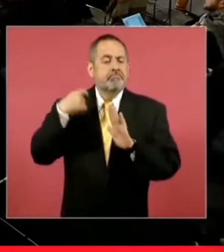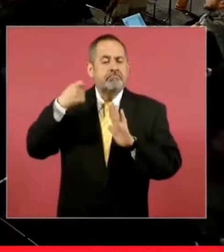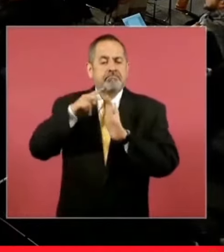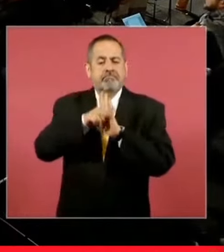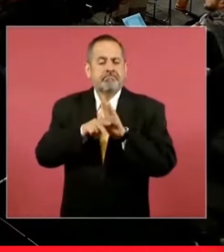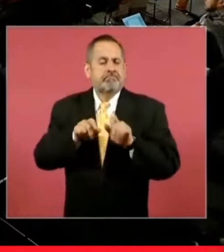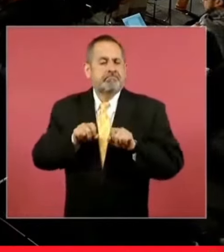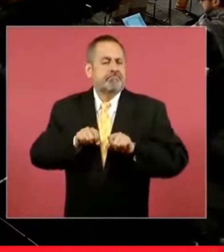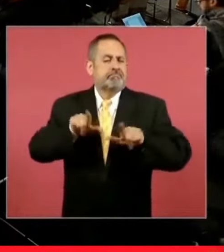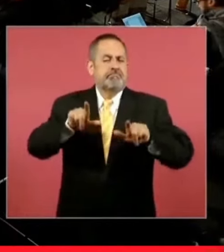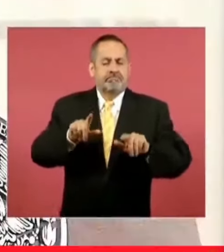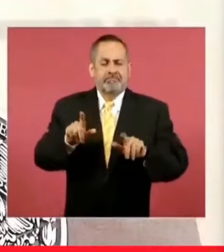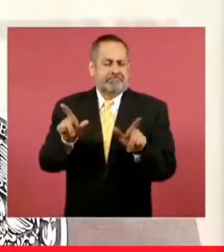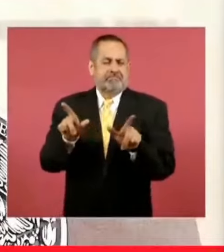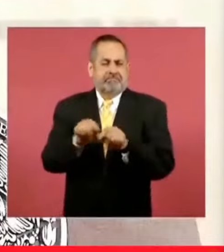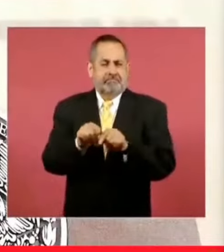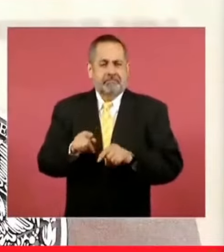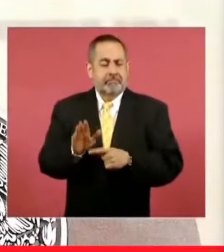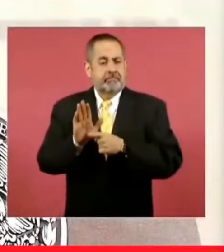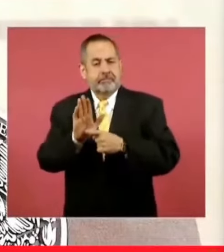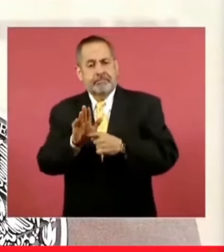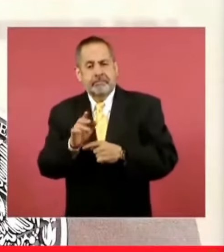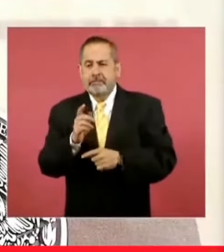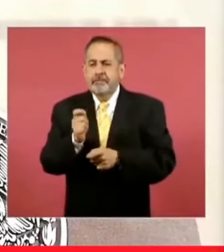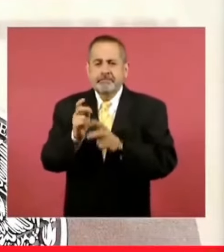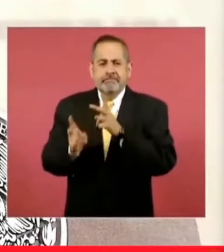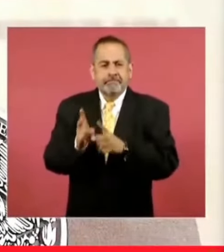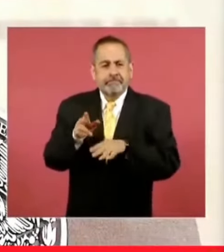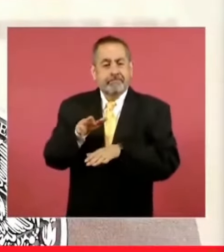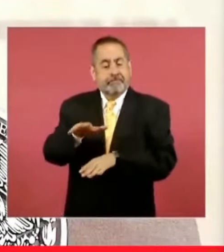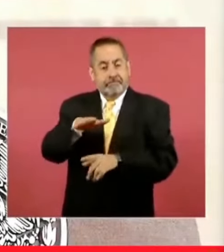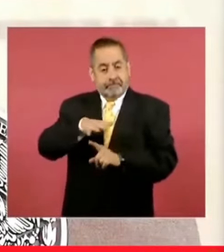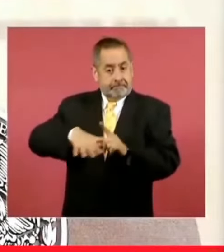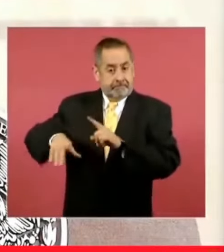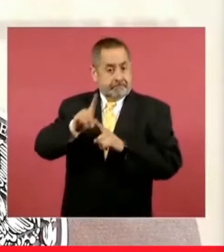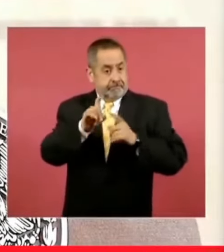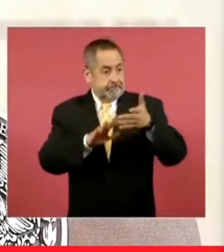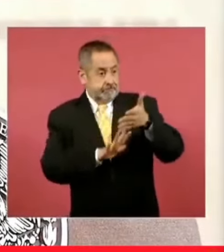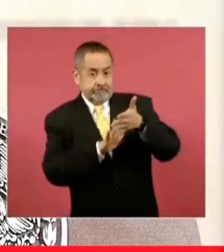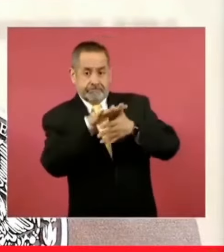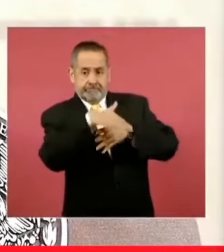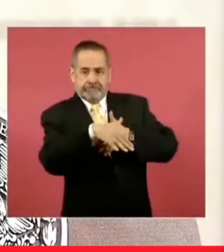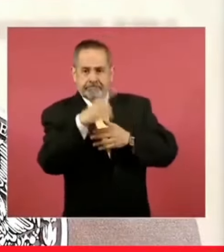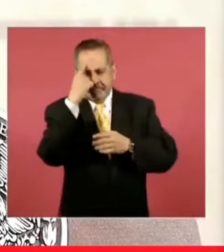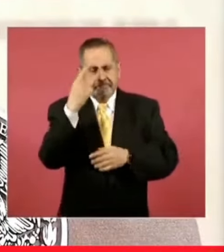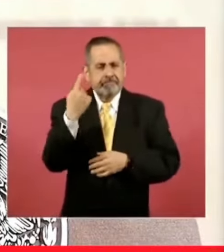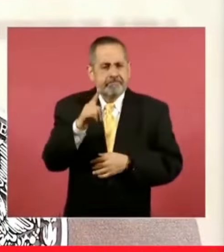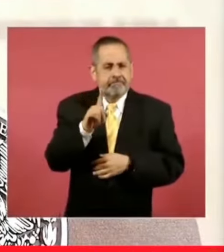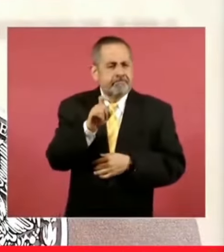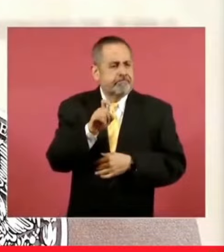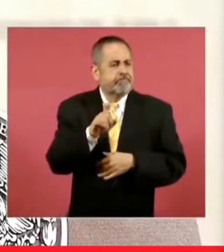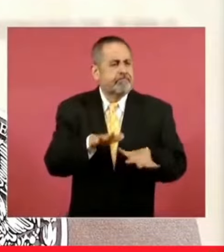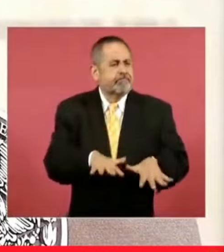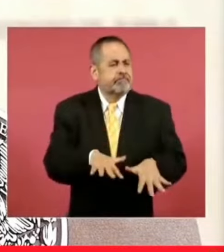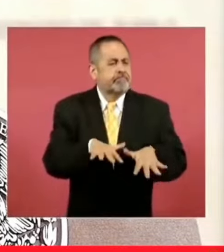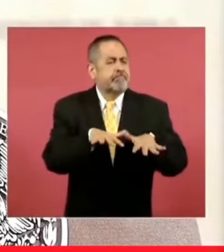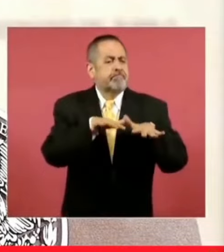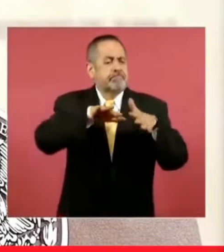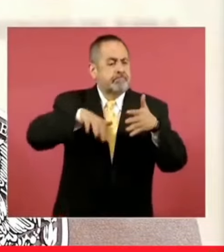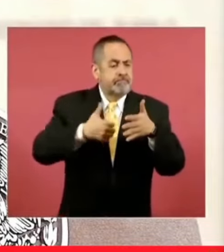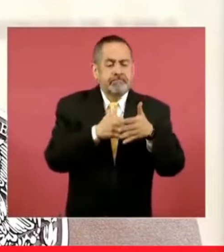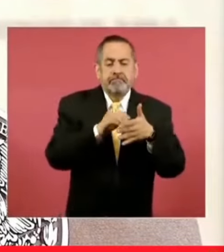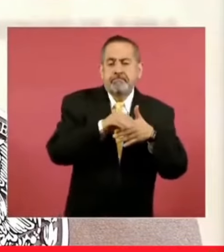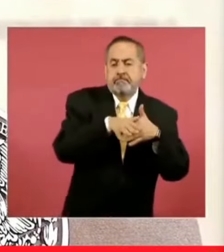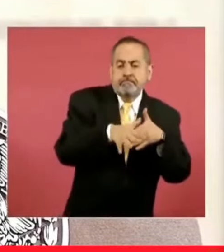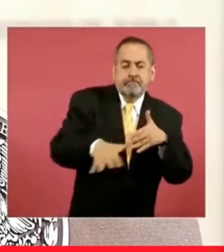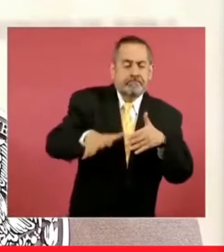muy pequeña y simplemente platicarles que esta presa se diseñó para el almacenamiento y para abastecer agua